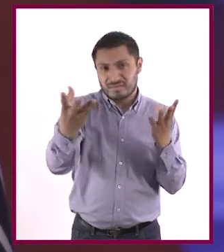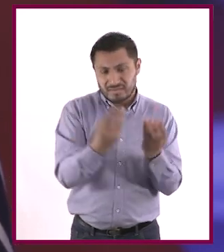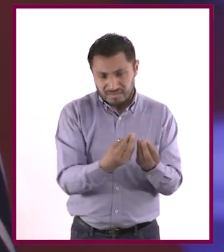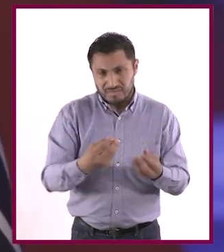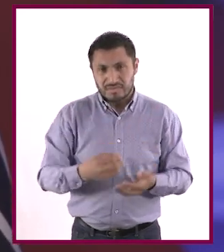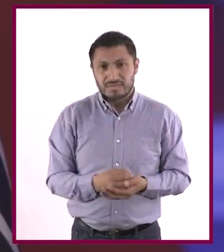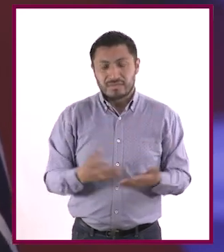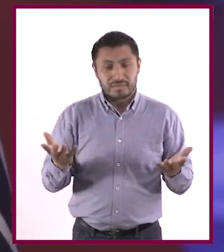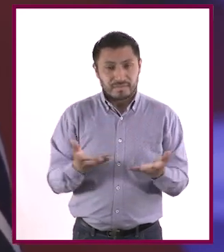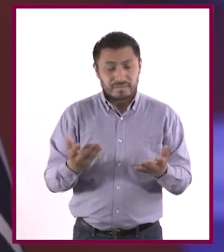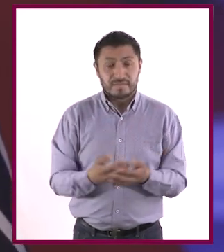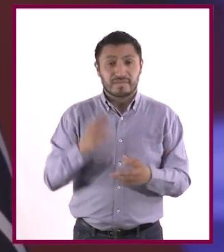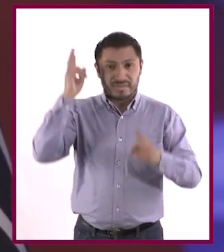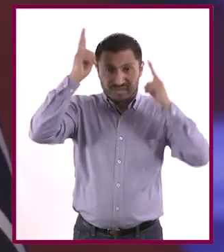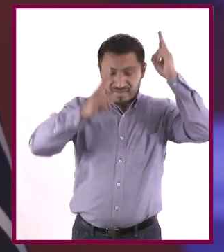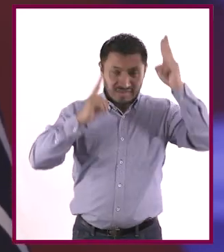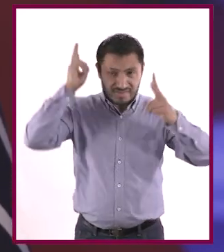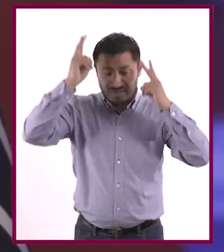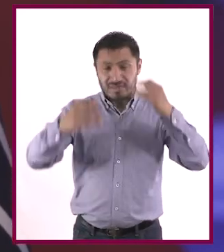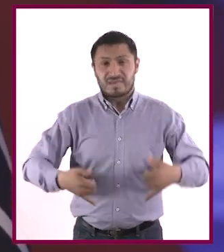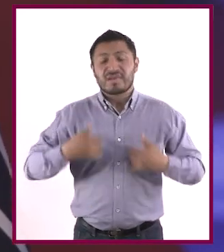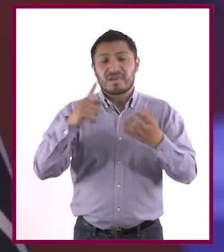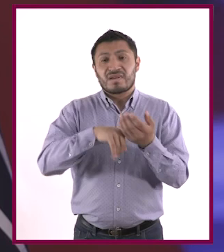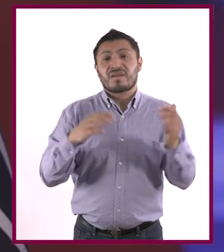nosotros. Visítanos en